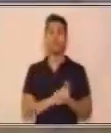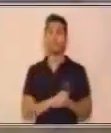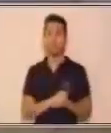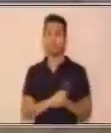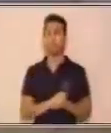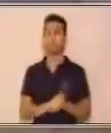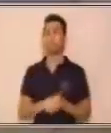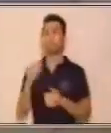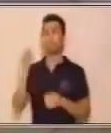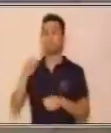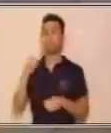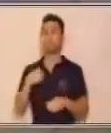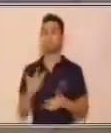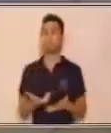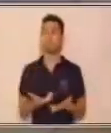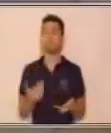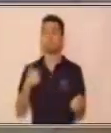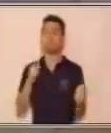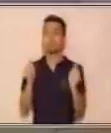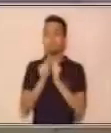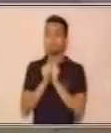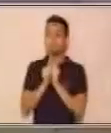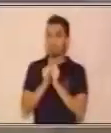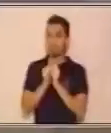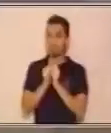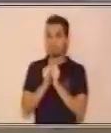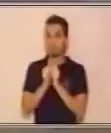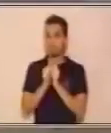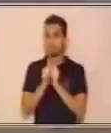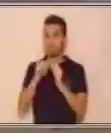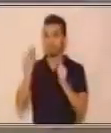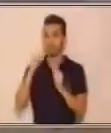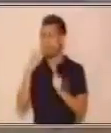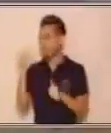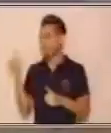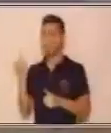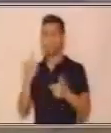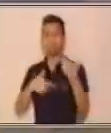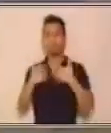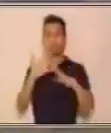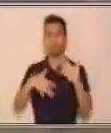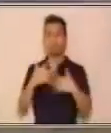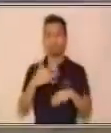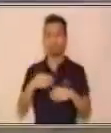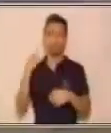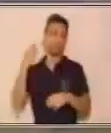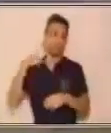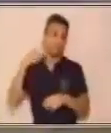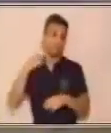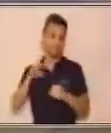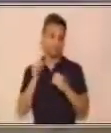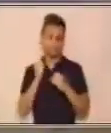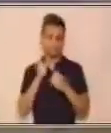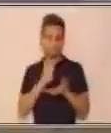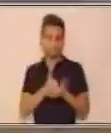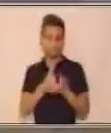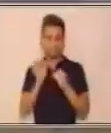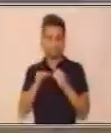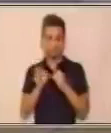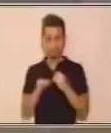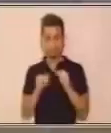En esta oportunidad nos acompaña en lengua de señas Mauricio. Bien,